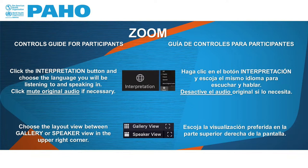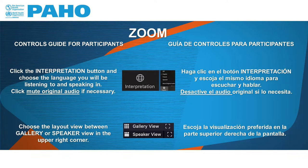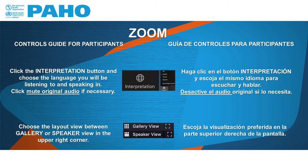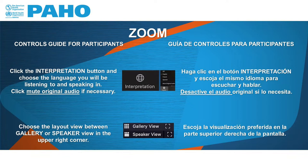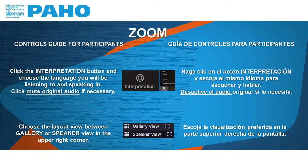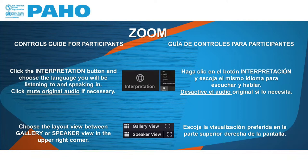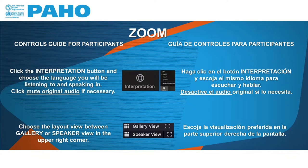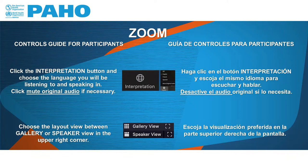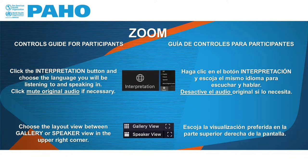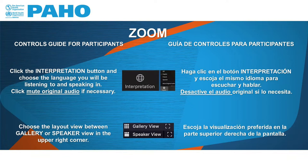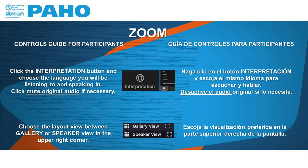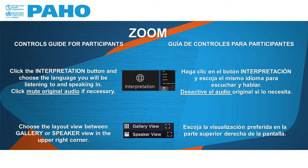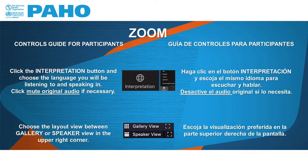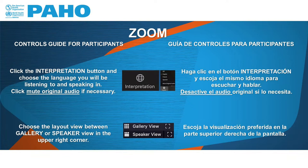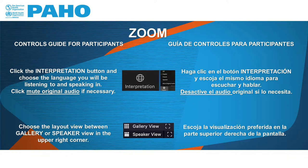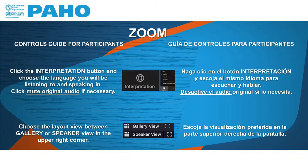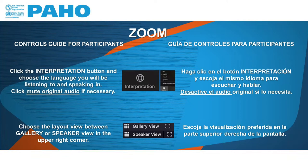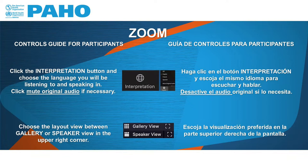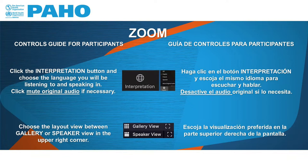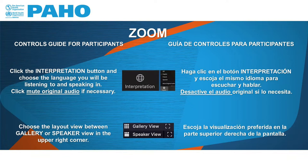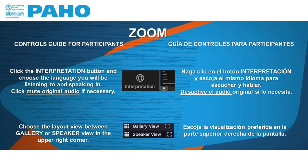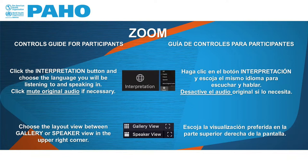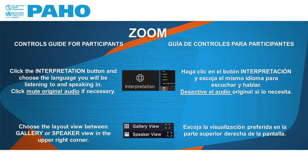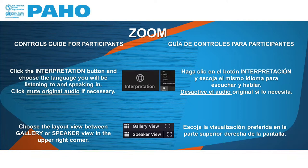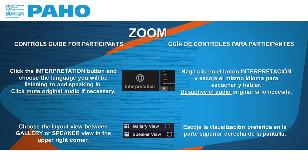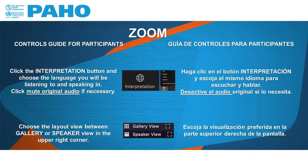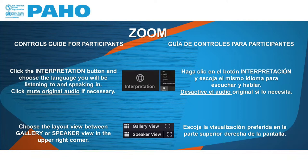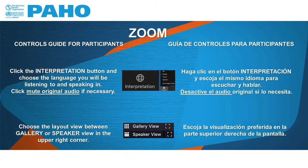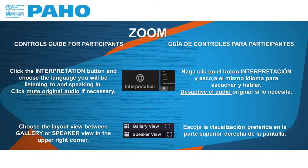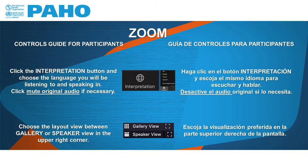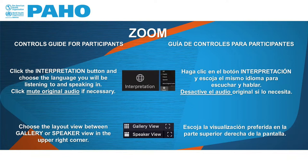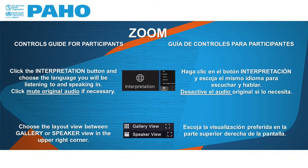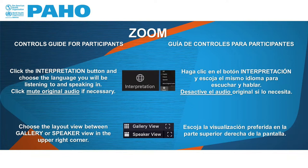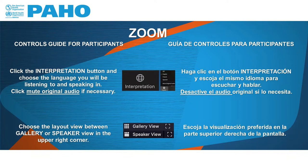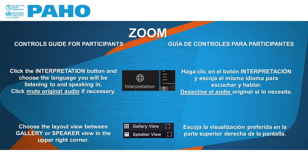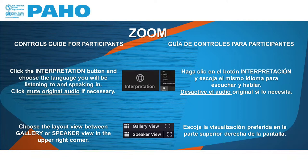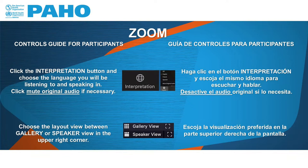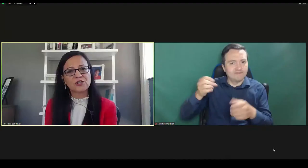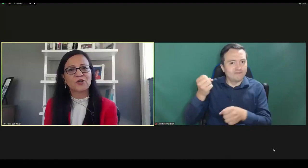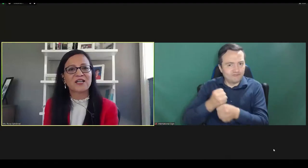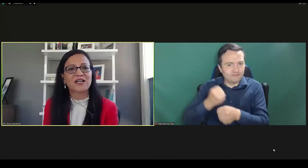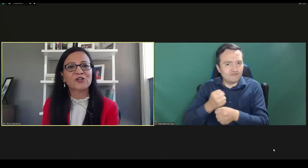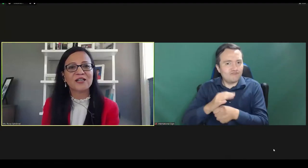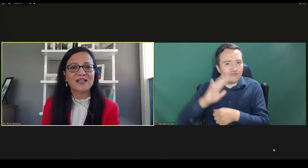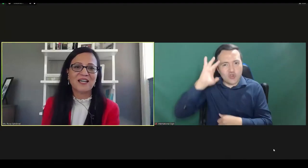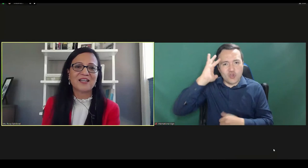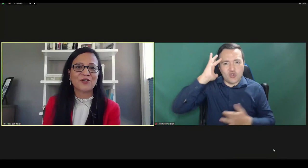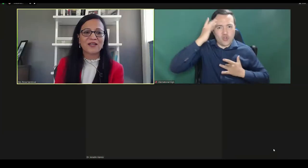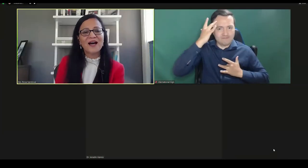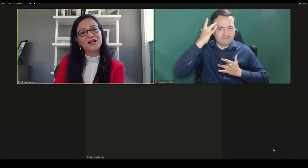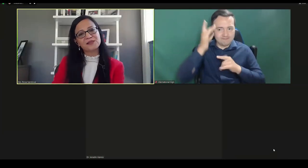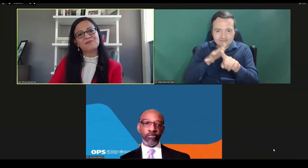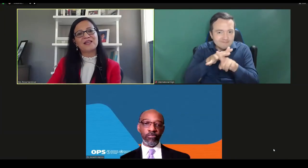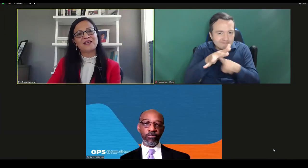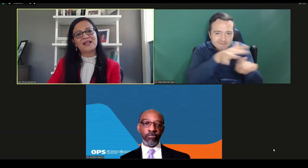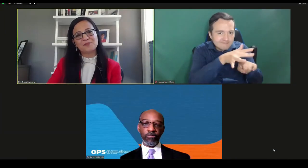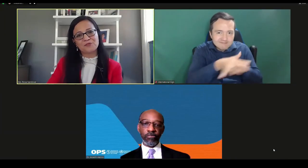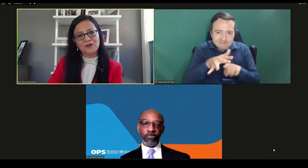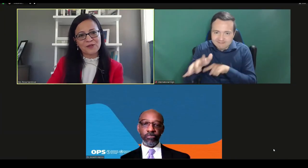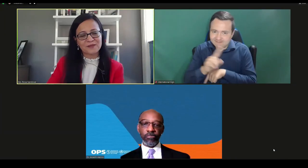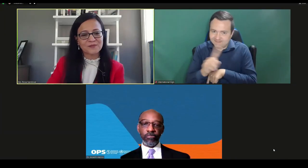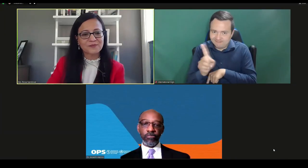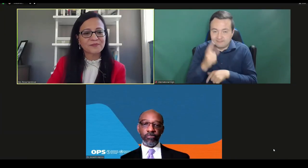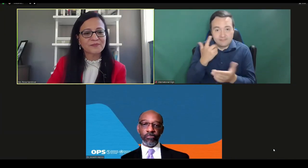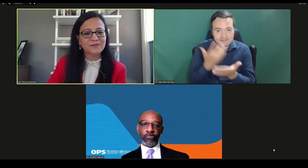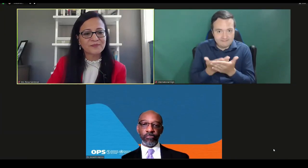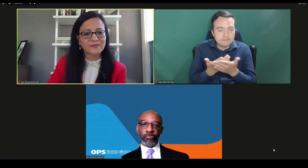genís jefe del departamento enfermedades no transmisibles y salud mental de la opc quien va a ser nuestro moderador el día de hoy ánxel adelante por